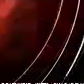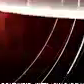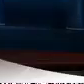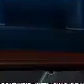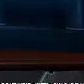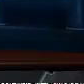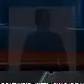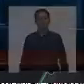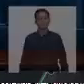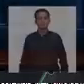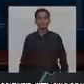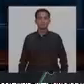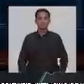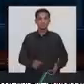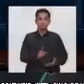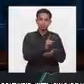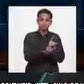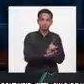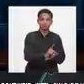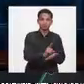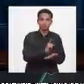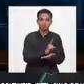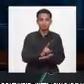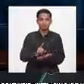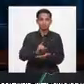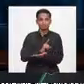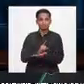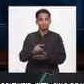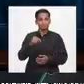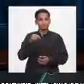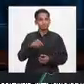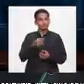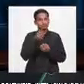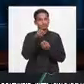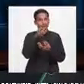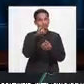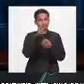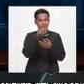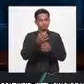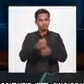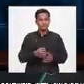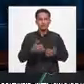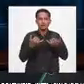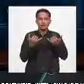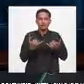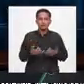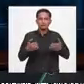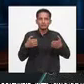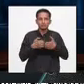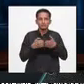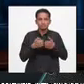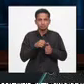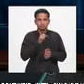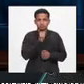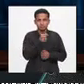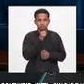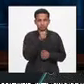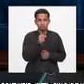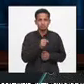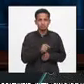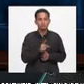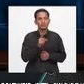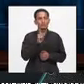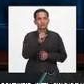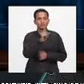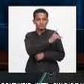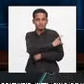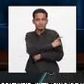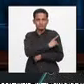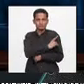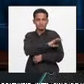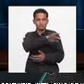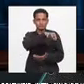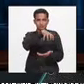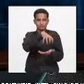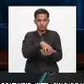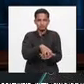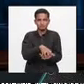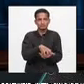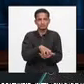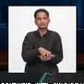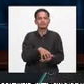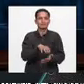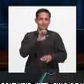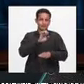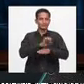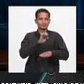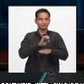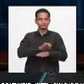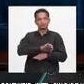democracia y como cada semana en este informativo nuestros equipos periodísticos se trasladaron a una de las 24 delegaciones provinciales que